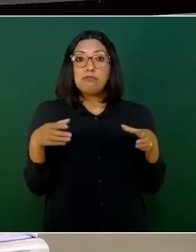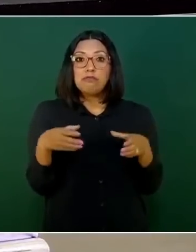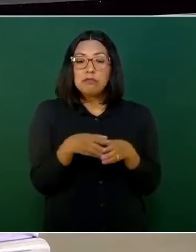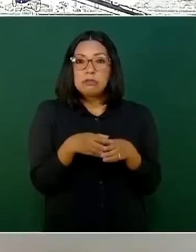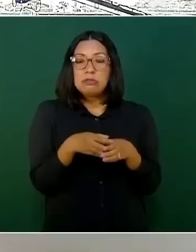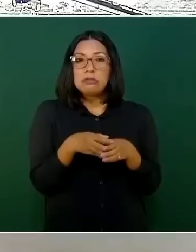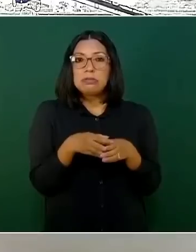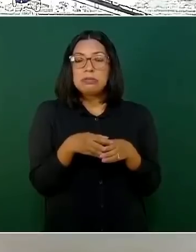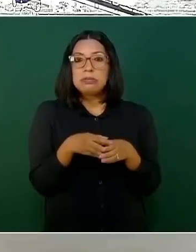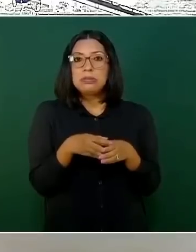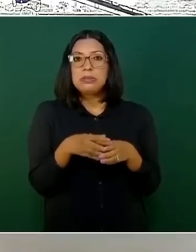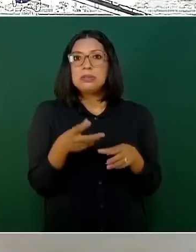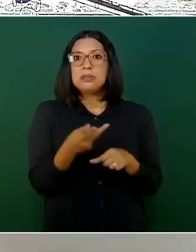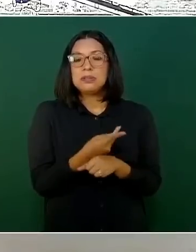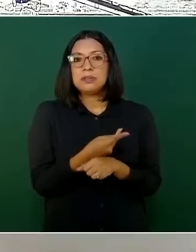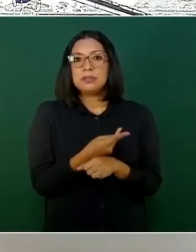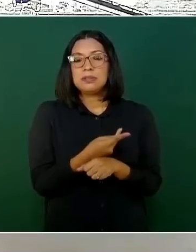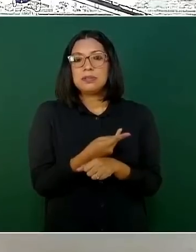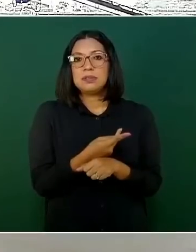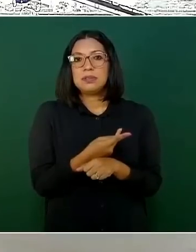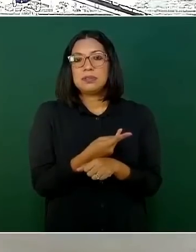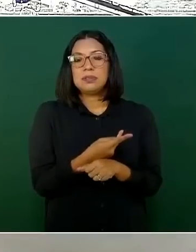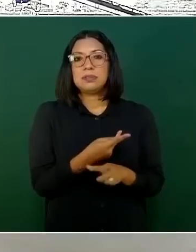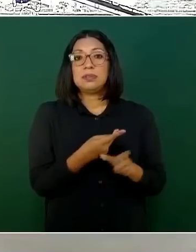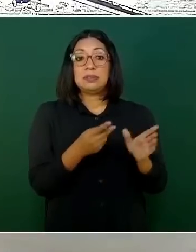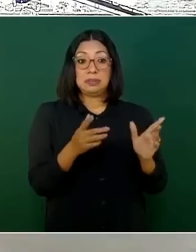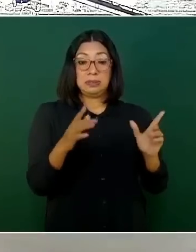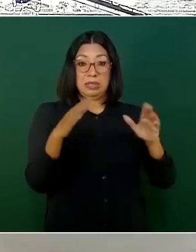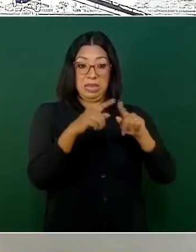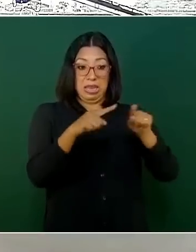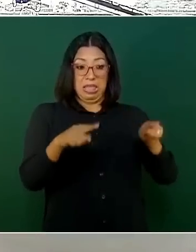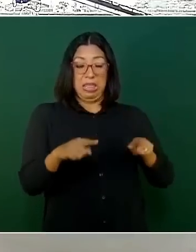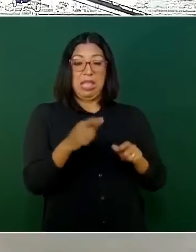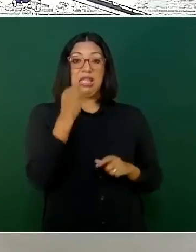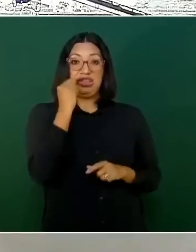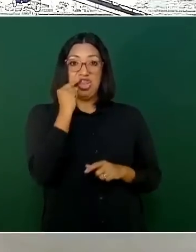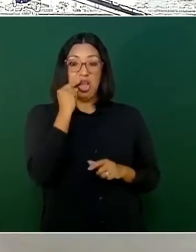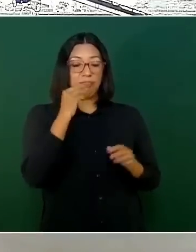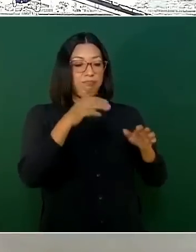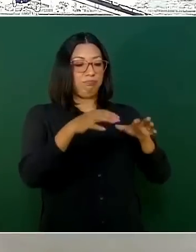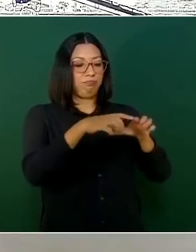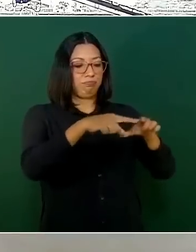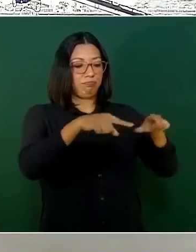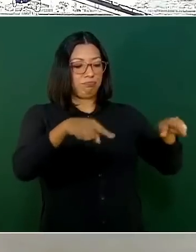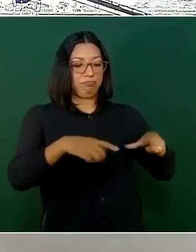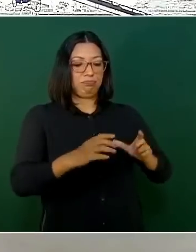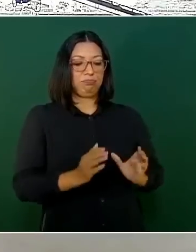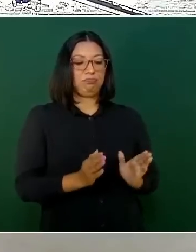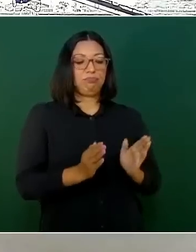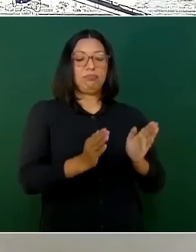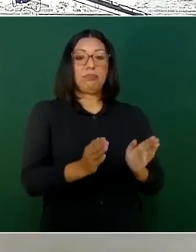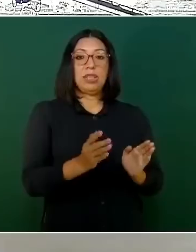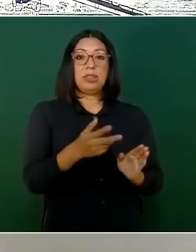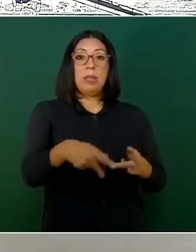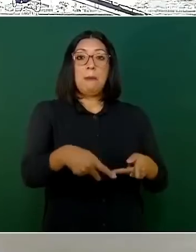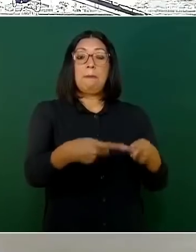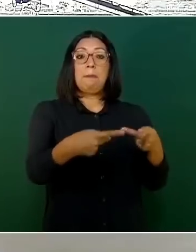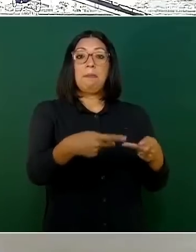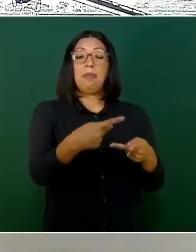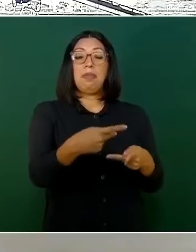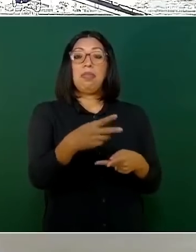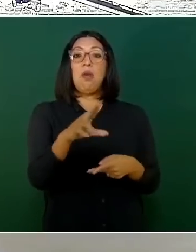que le sigue comprando a 80 pesos la maqueta de chicle que colectan del